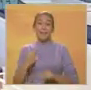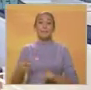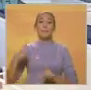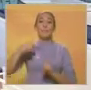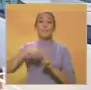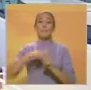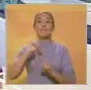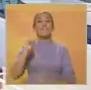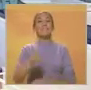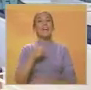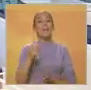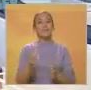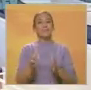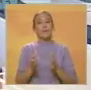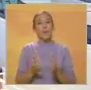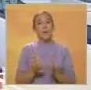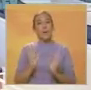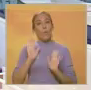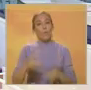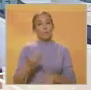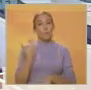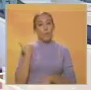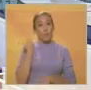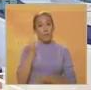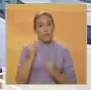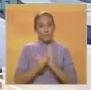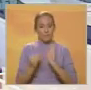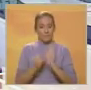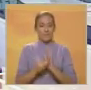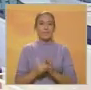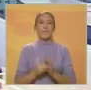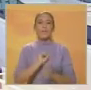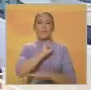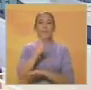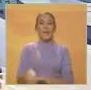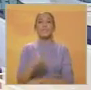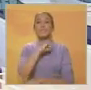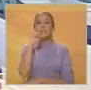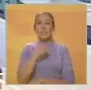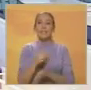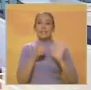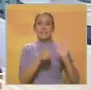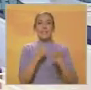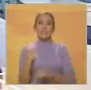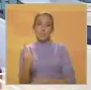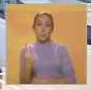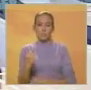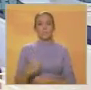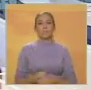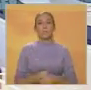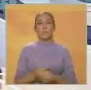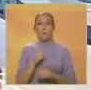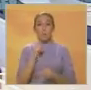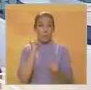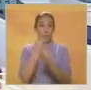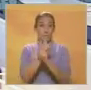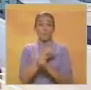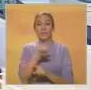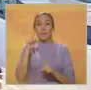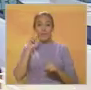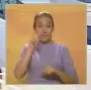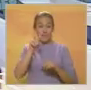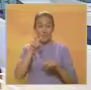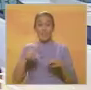segundo triunfo en los últimos dos encuentros significativo al vencer a las Águilas del zulia seis carreras por una en un duelo que usted pudo